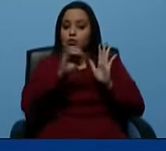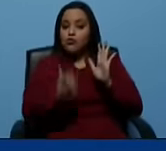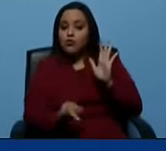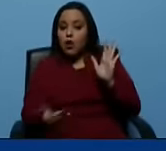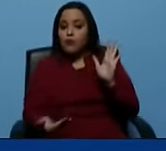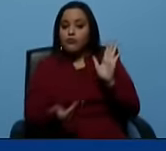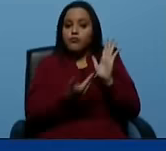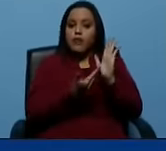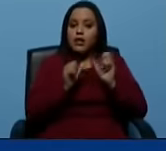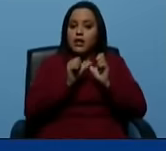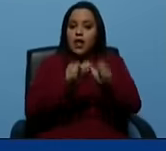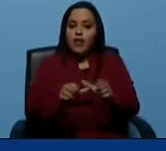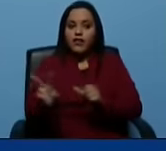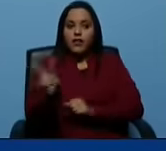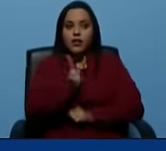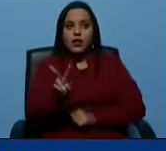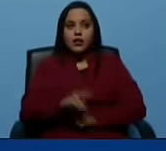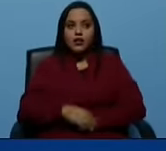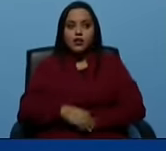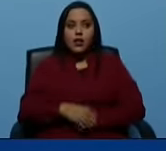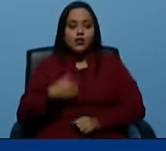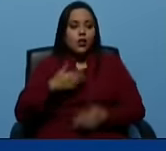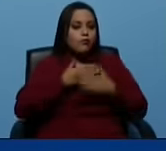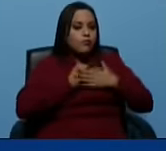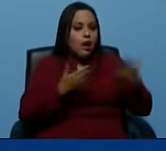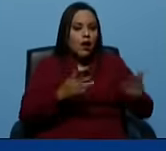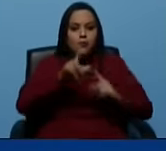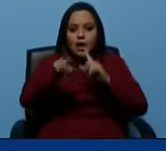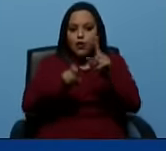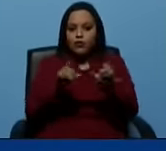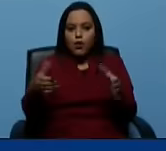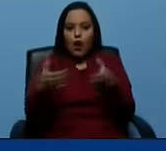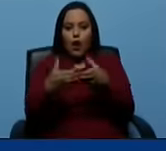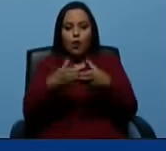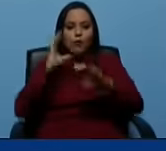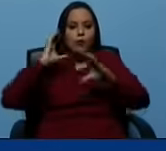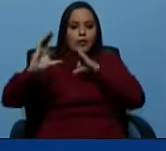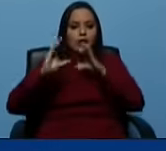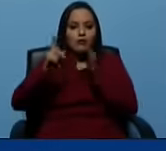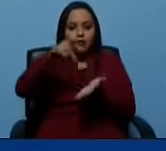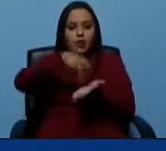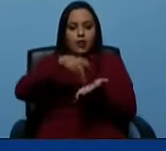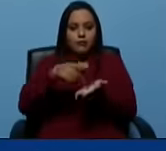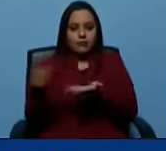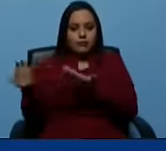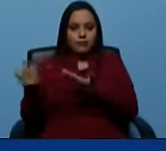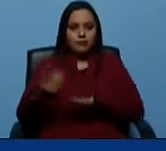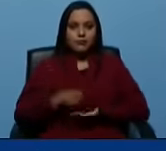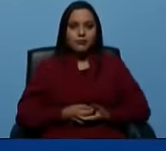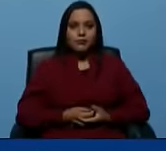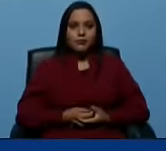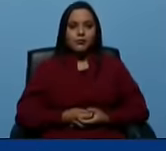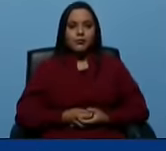reinar en Venezuela. Quedo a la orden de las preguntas de los medios de comunicación presentes.